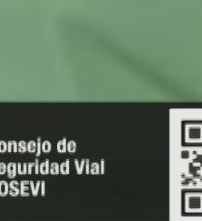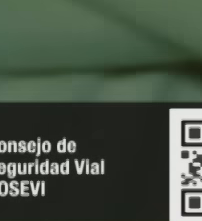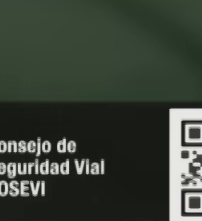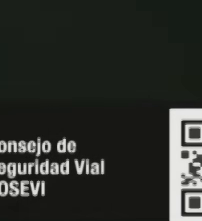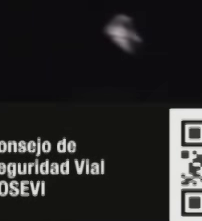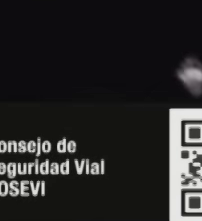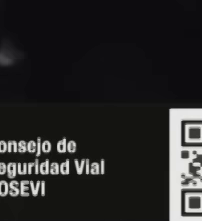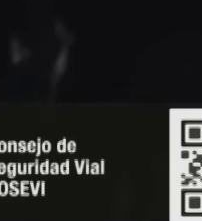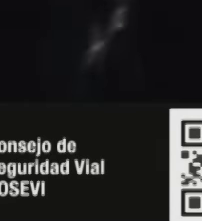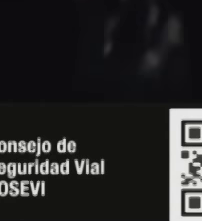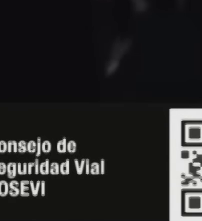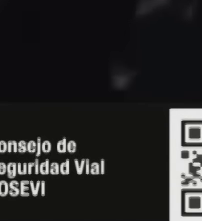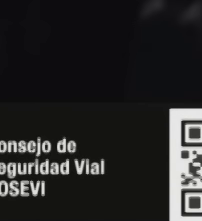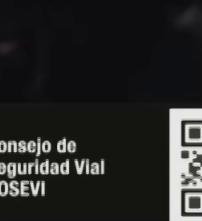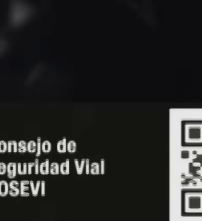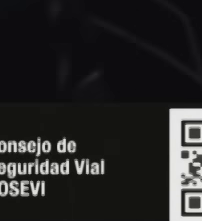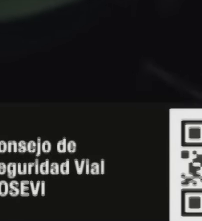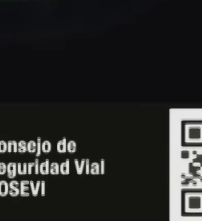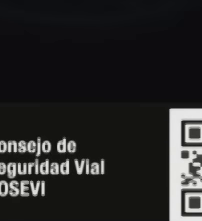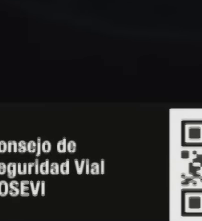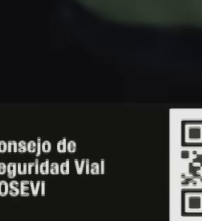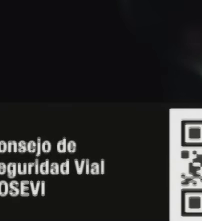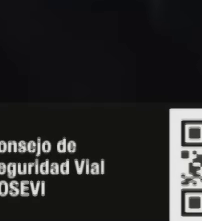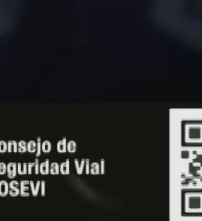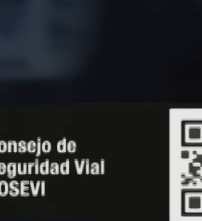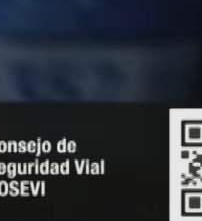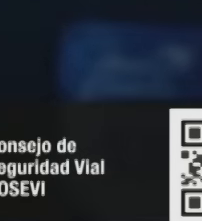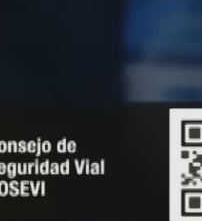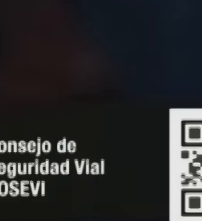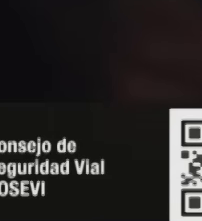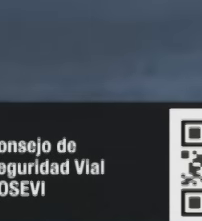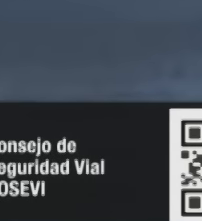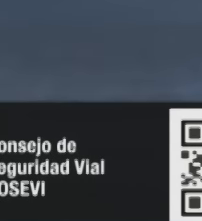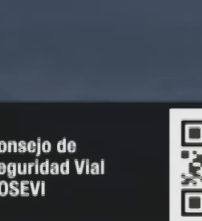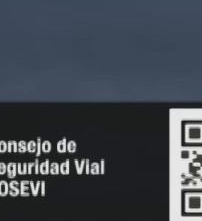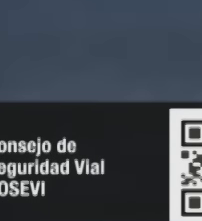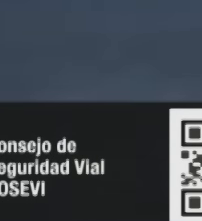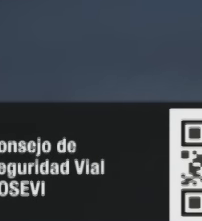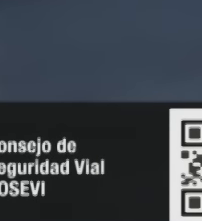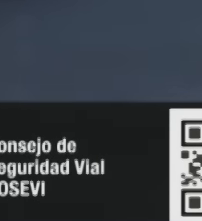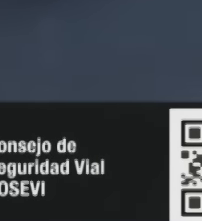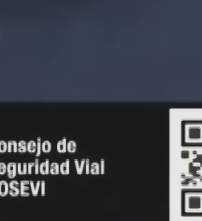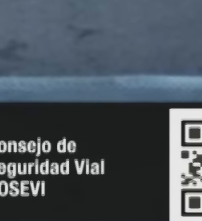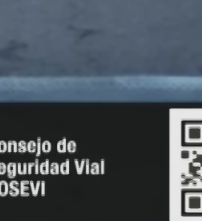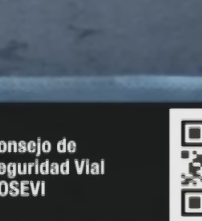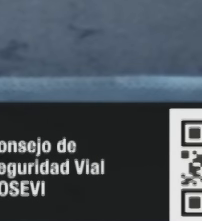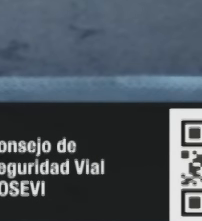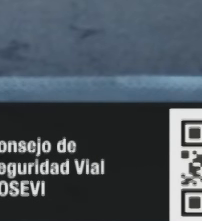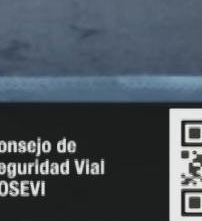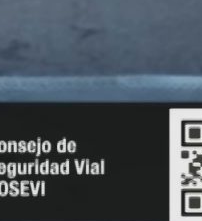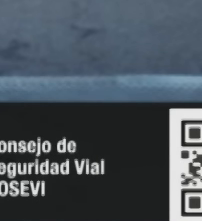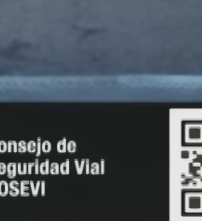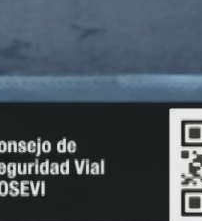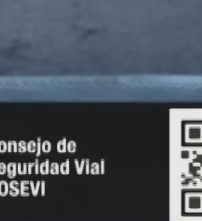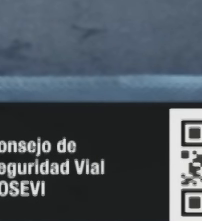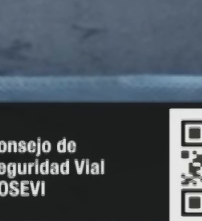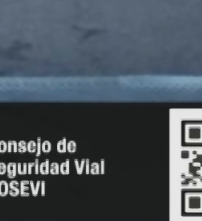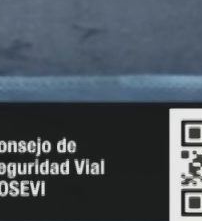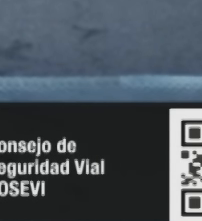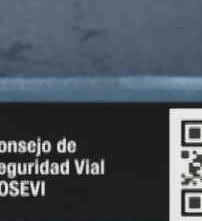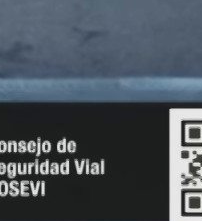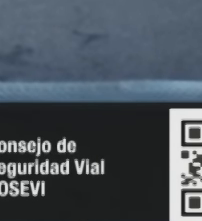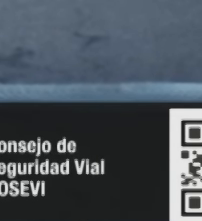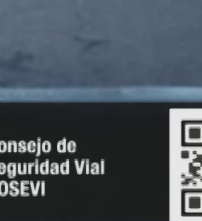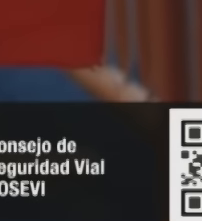10 no hay 10 y hay cinco hay 10 ha c Sí sí n un bonito evento eh qué fecha es el 20 de octubre es planita